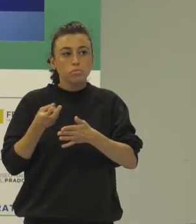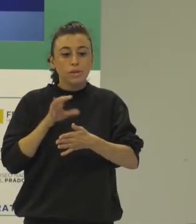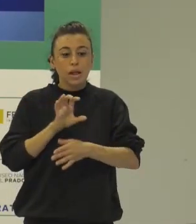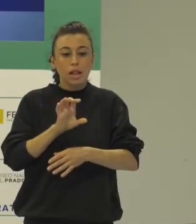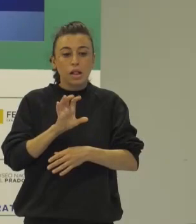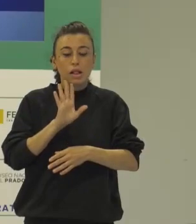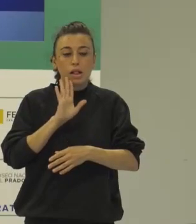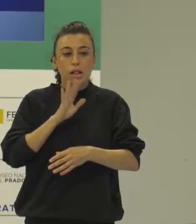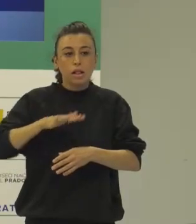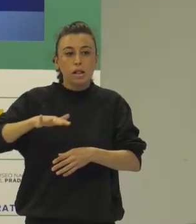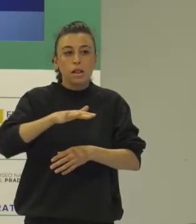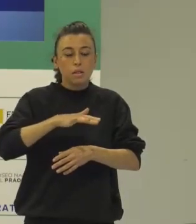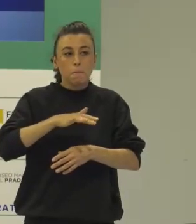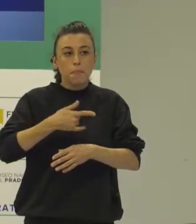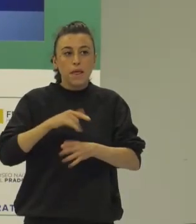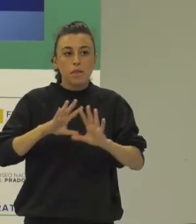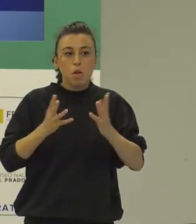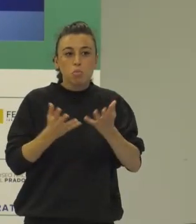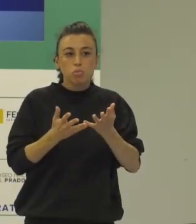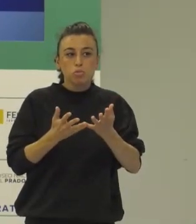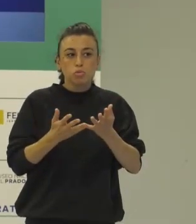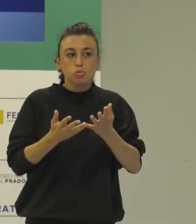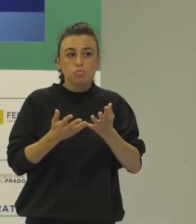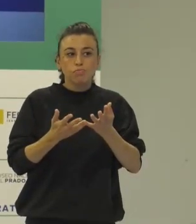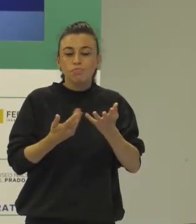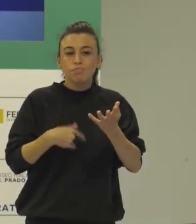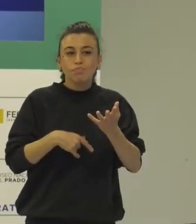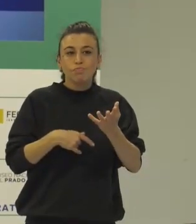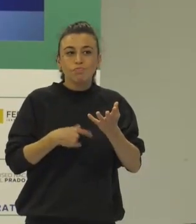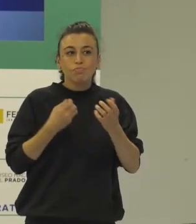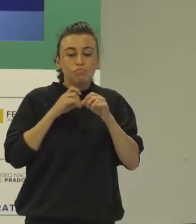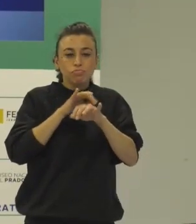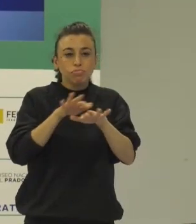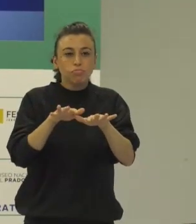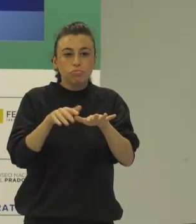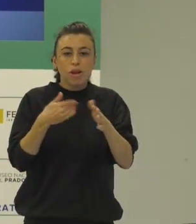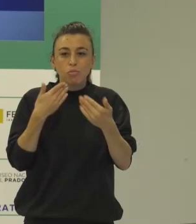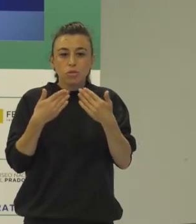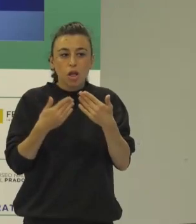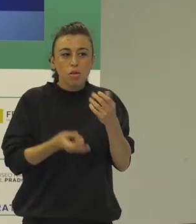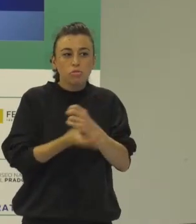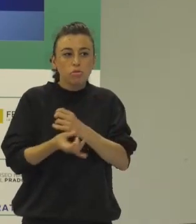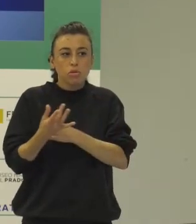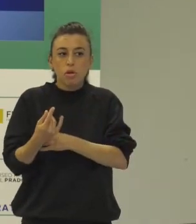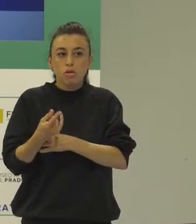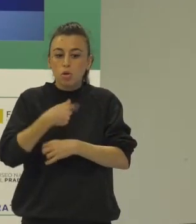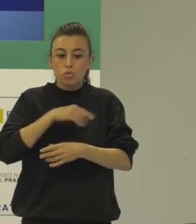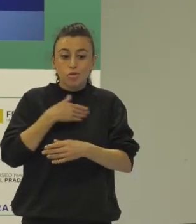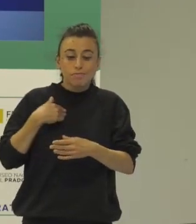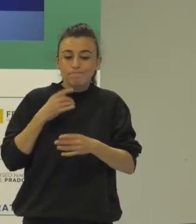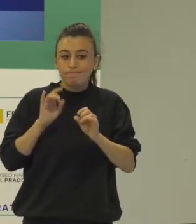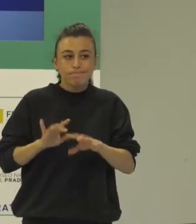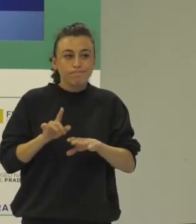no genera tanta conversación como nosotras quisiéramos, precisamente por el impacto y todo lo que el agobio que por